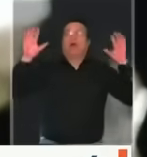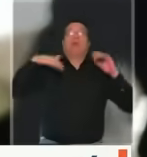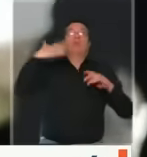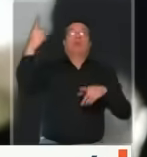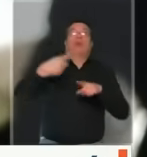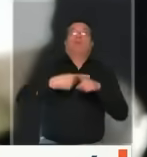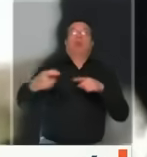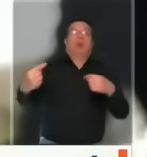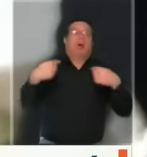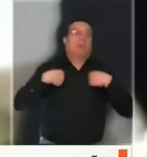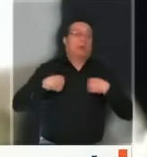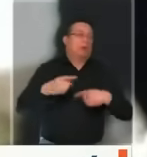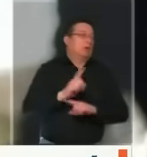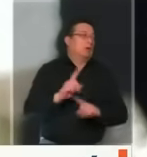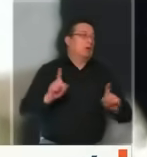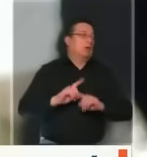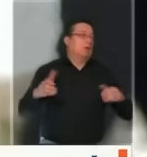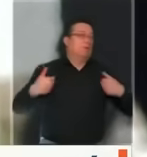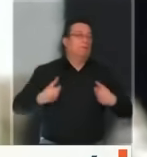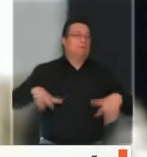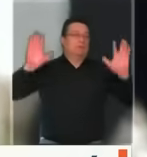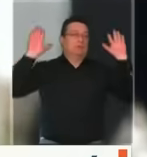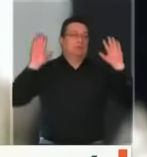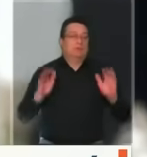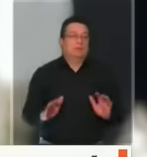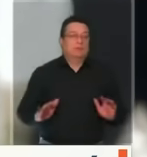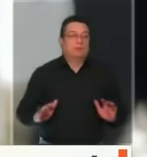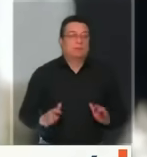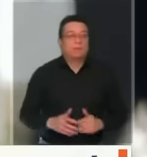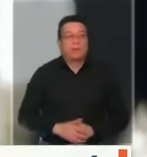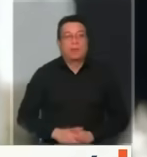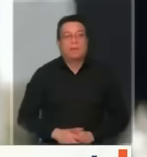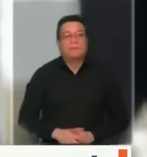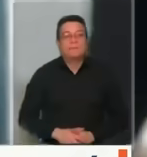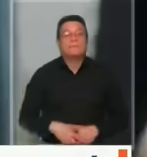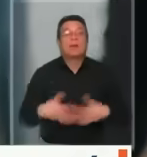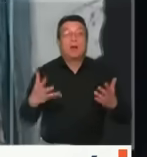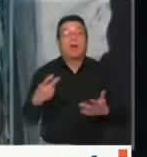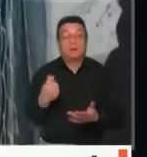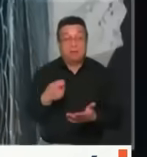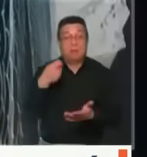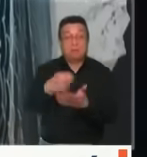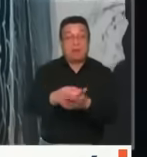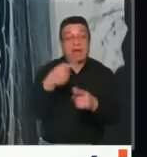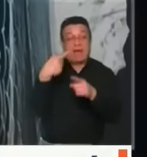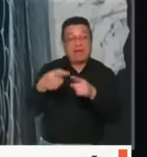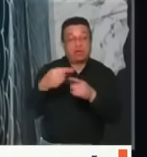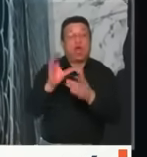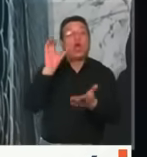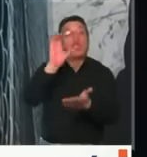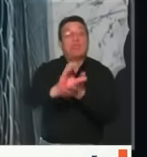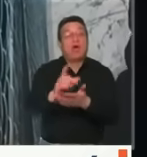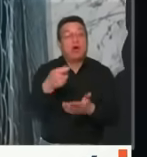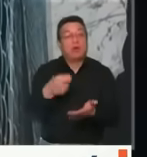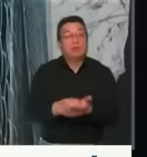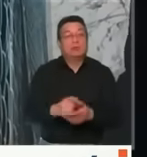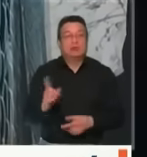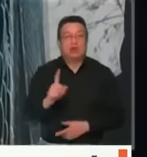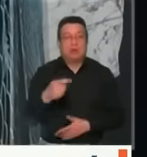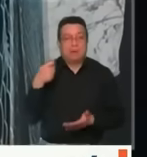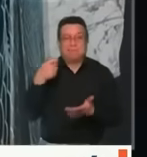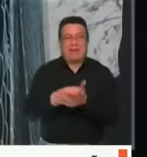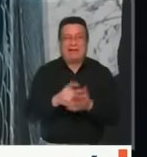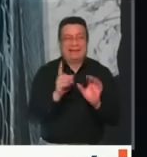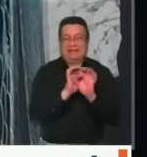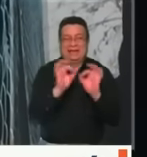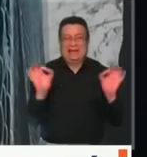como son la delincuencia, pero no puedo decir nada más. Oiga, ¿se lo pagaron con un crédito o se lo pagaron al contado? No, nunca pagaron. ¿Nunca